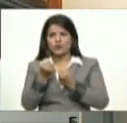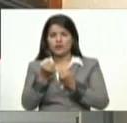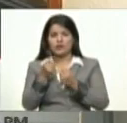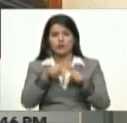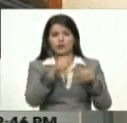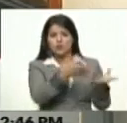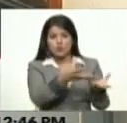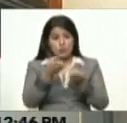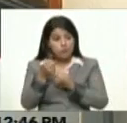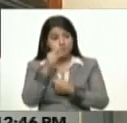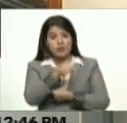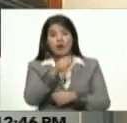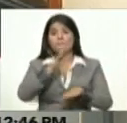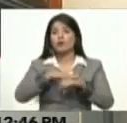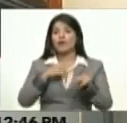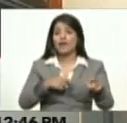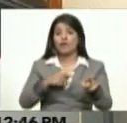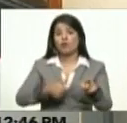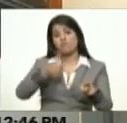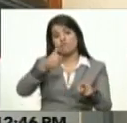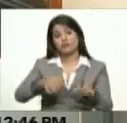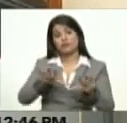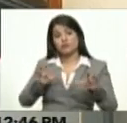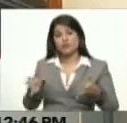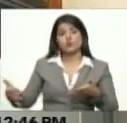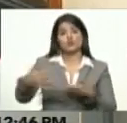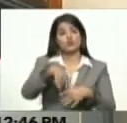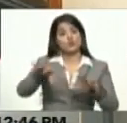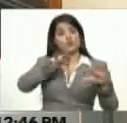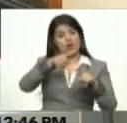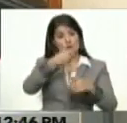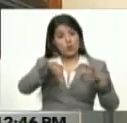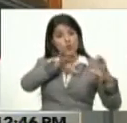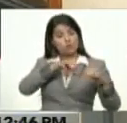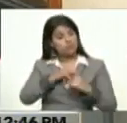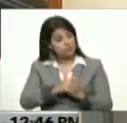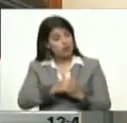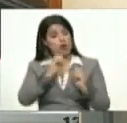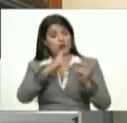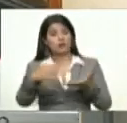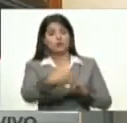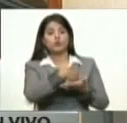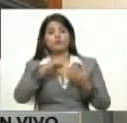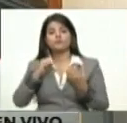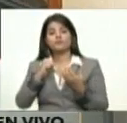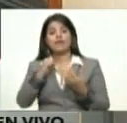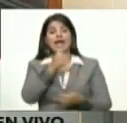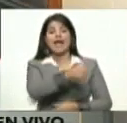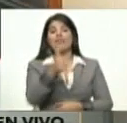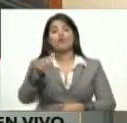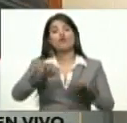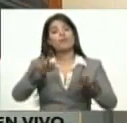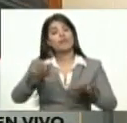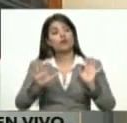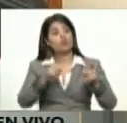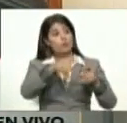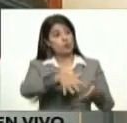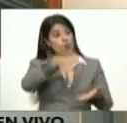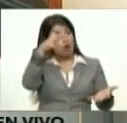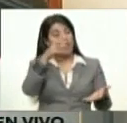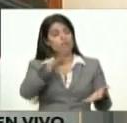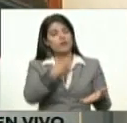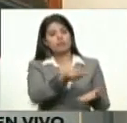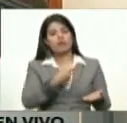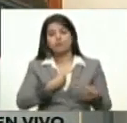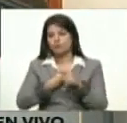de ingresos porque son quienes más ganan. Como él siempre nos decía, de cada quien según sus capacidades y a cada